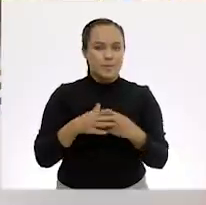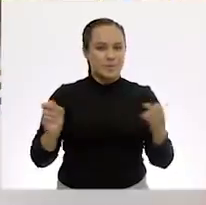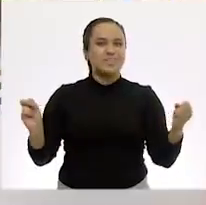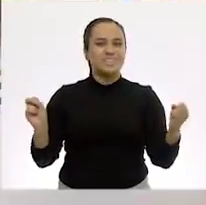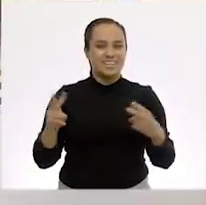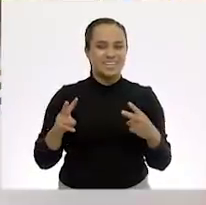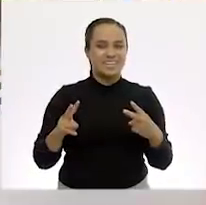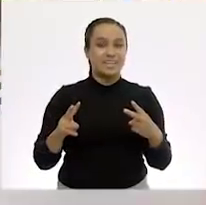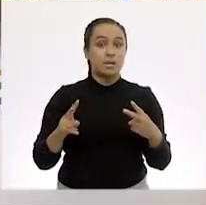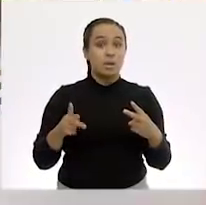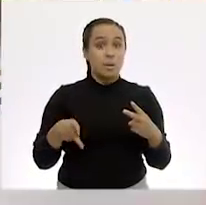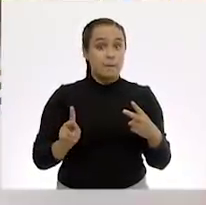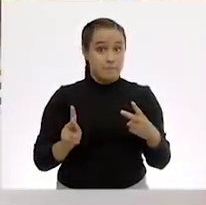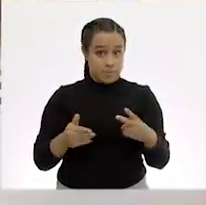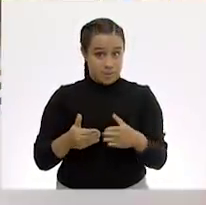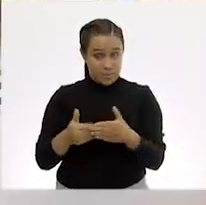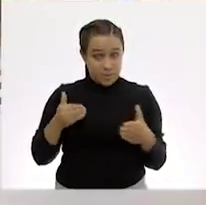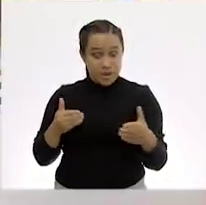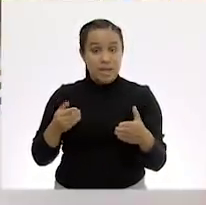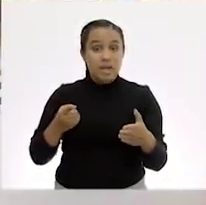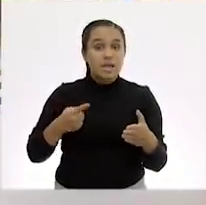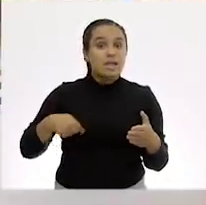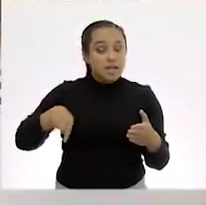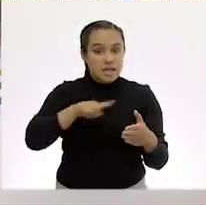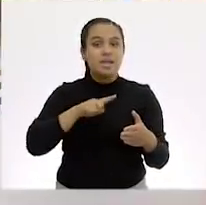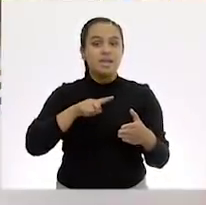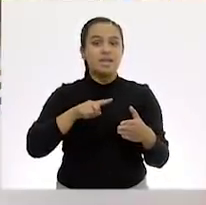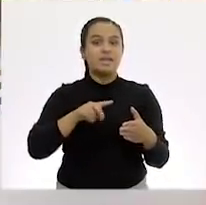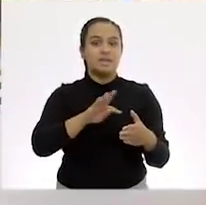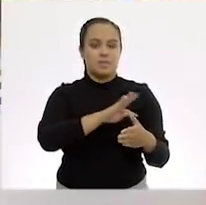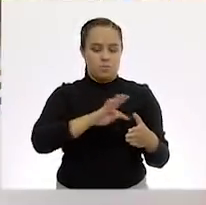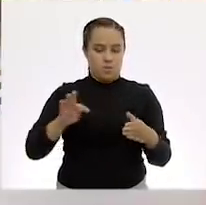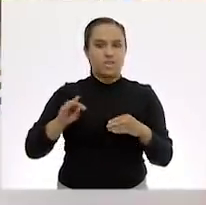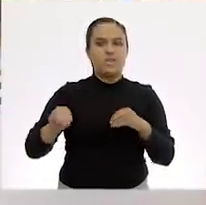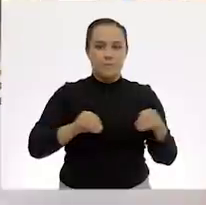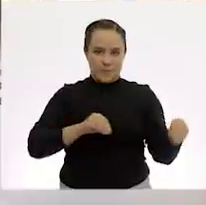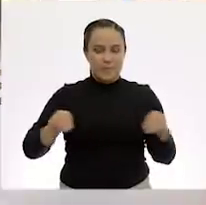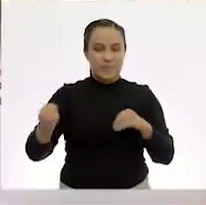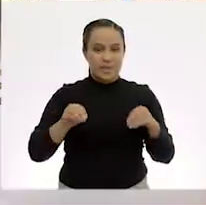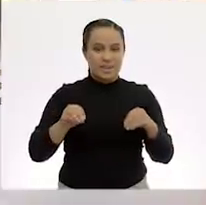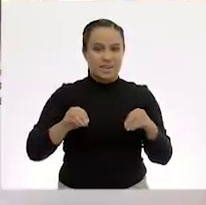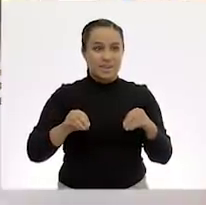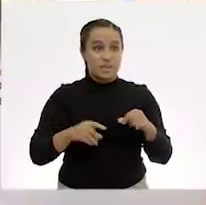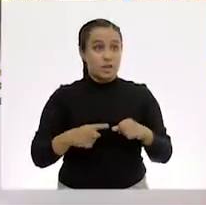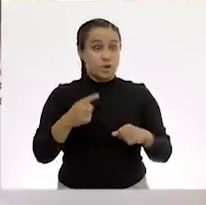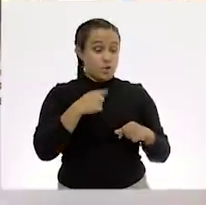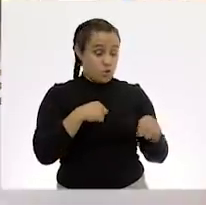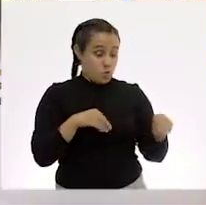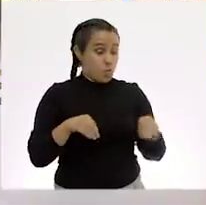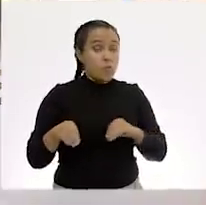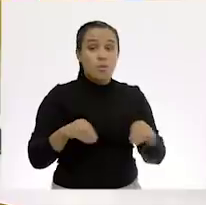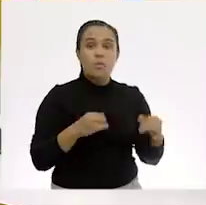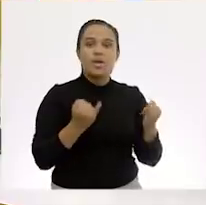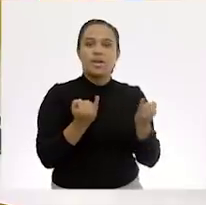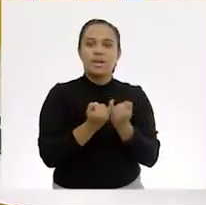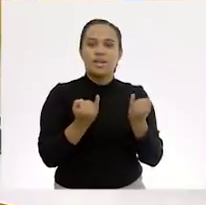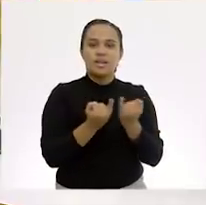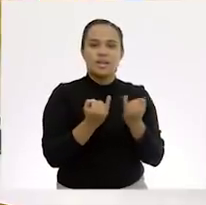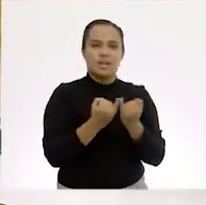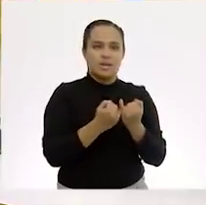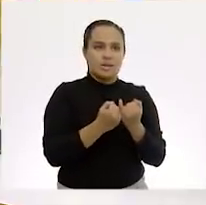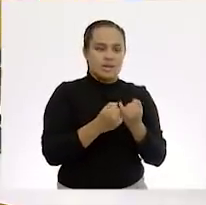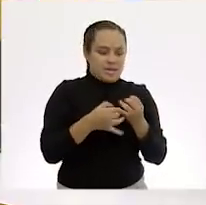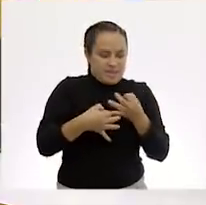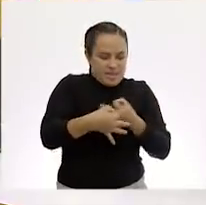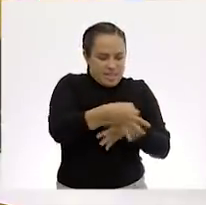la próxima, pero antes ha llegado el momento de movernos. Muy bien. Yo me voy a mover como